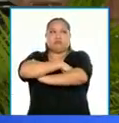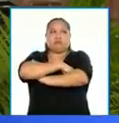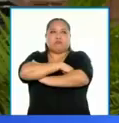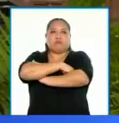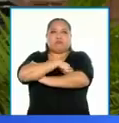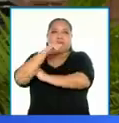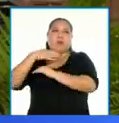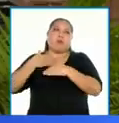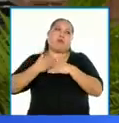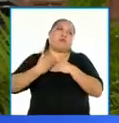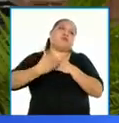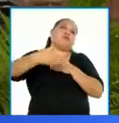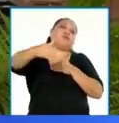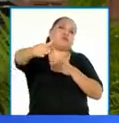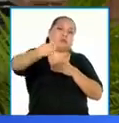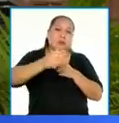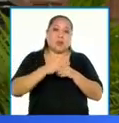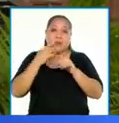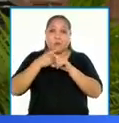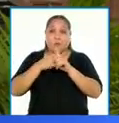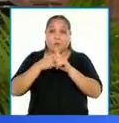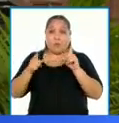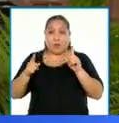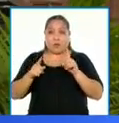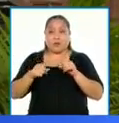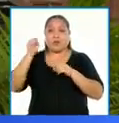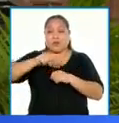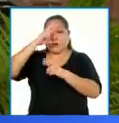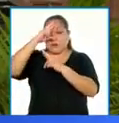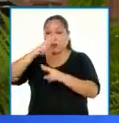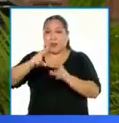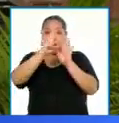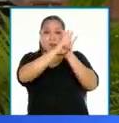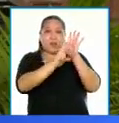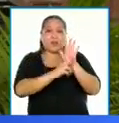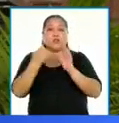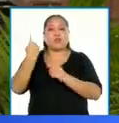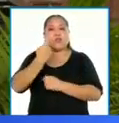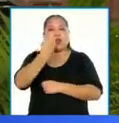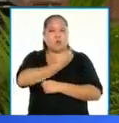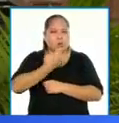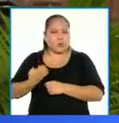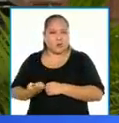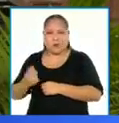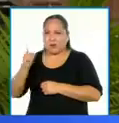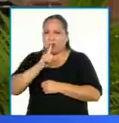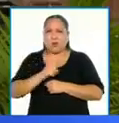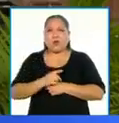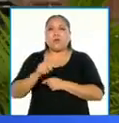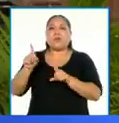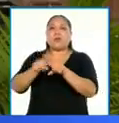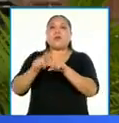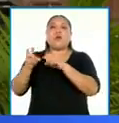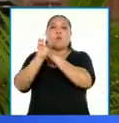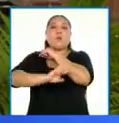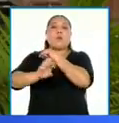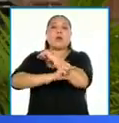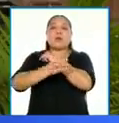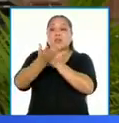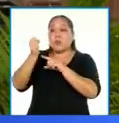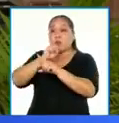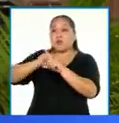se va a prolongar. Pero si hacemos lo que estamos haciendo, y no solo como gobierno, ¿no?, sino como país, como